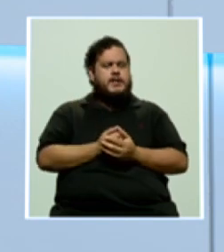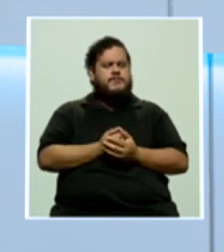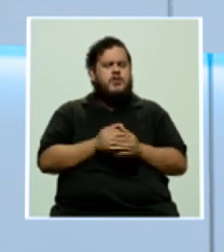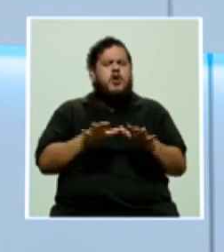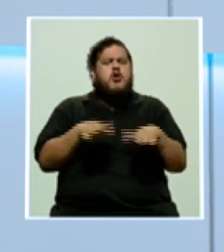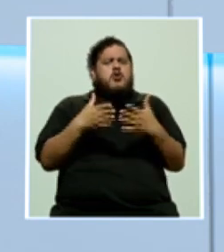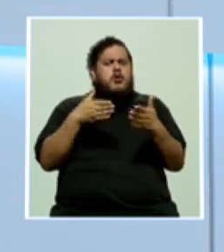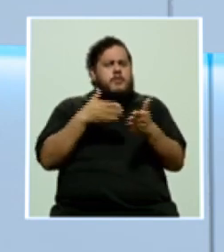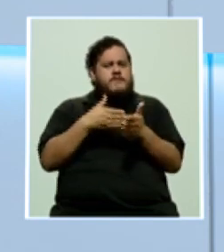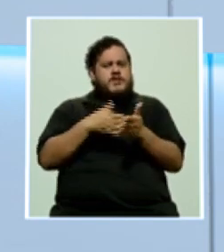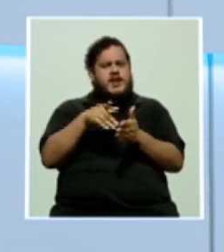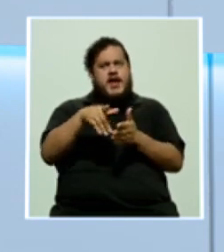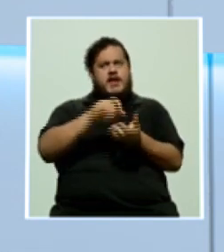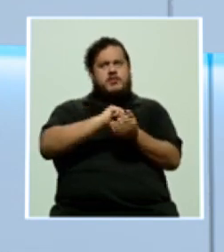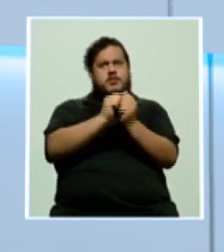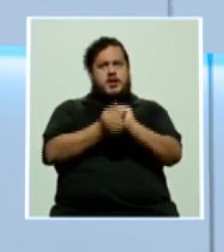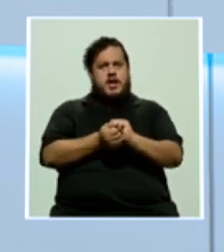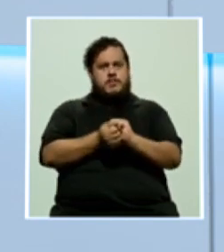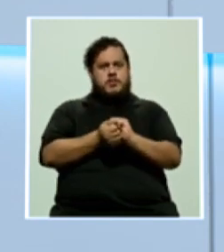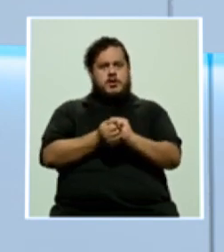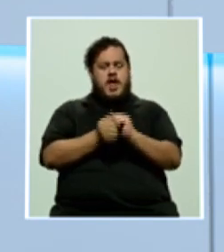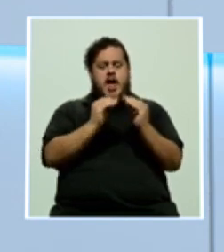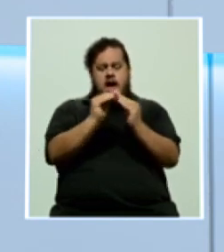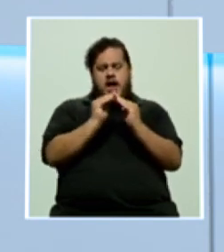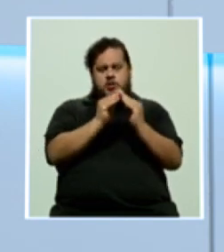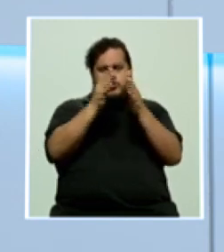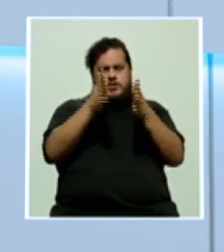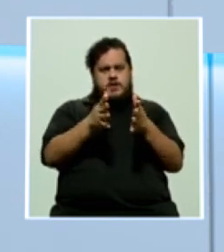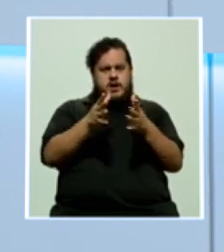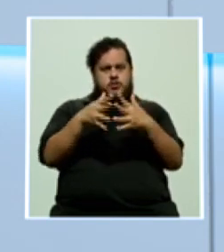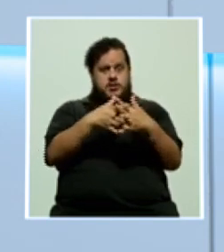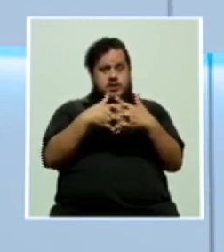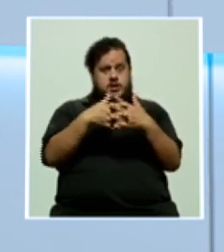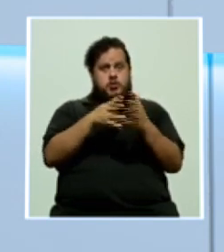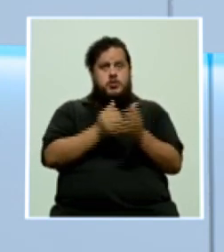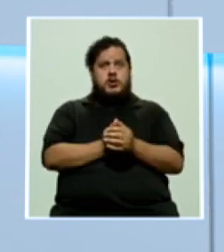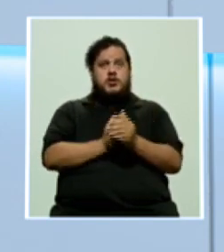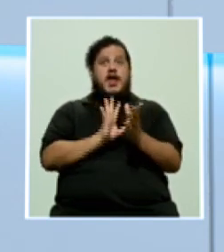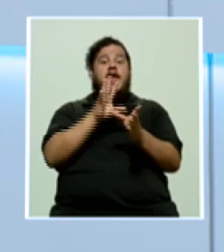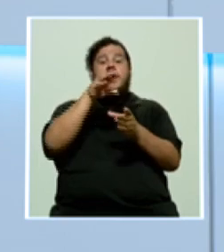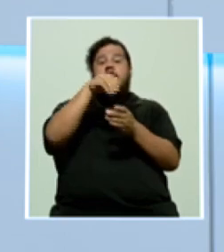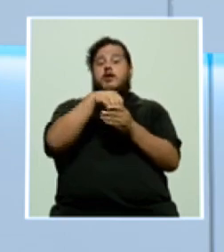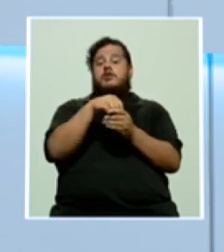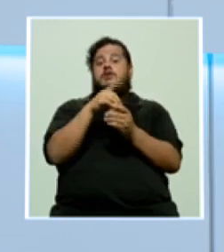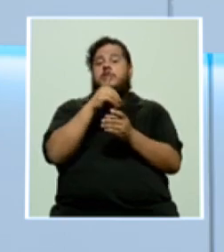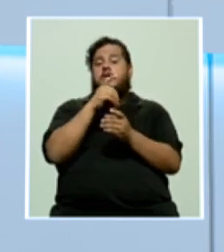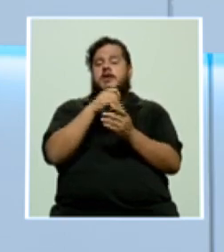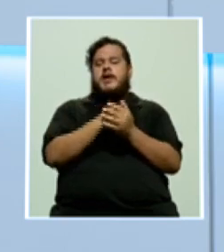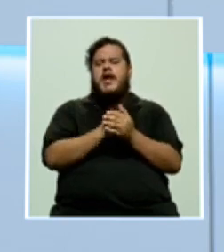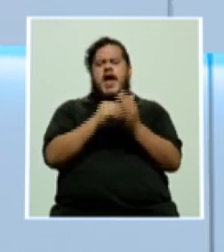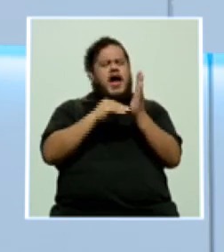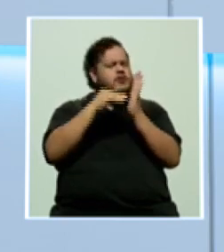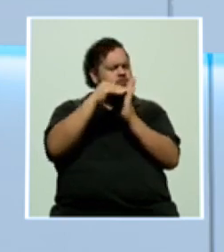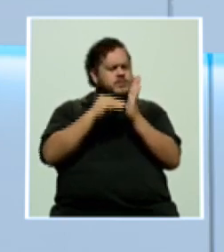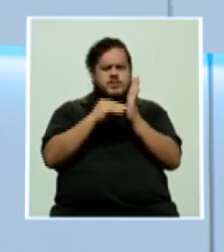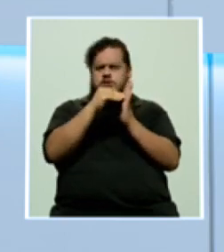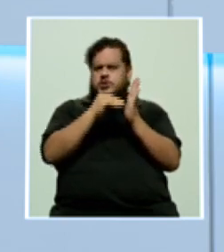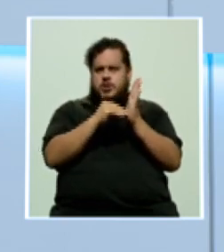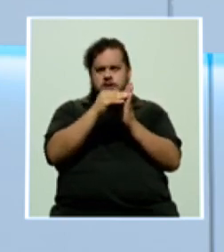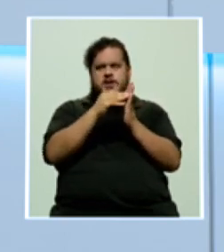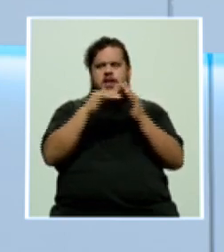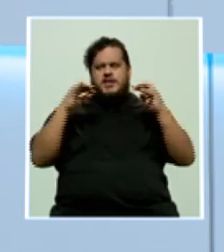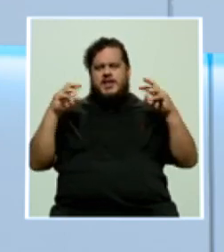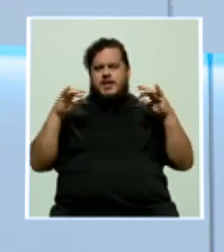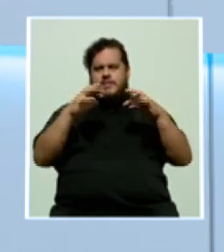¿Cómo afectarán esos cambios a los ciudadanos de Estados Unidos, incluyendo a los millones de